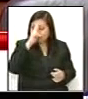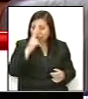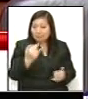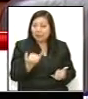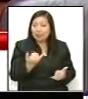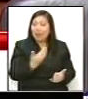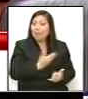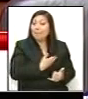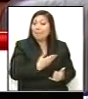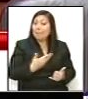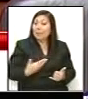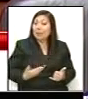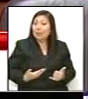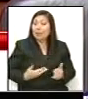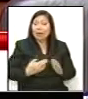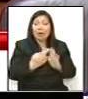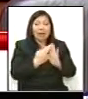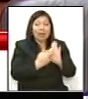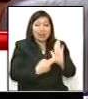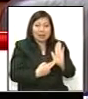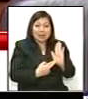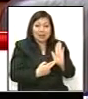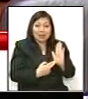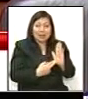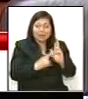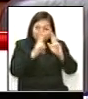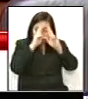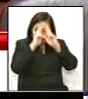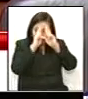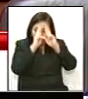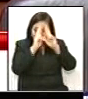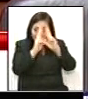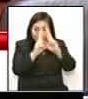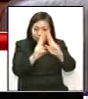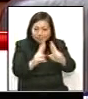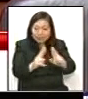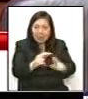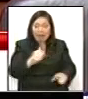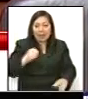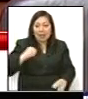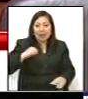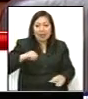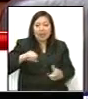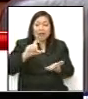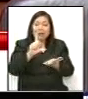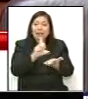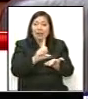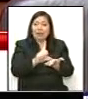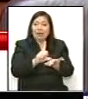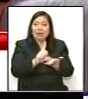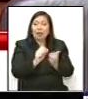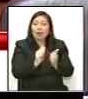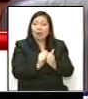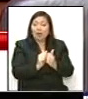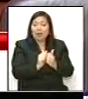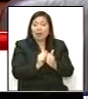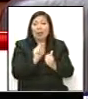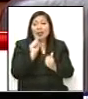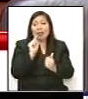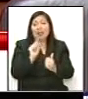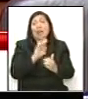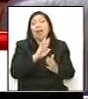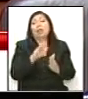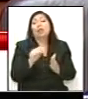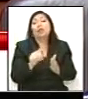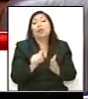El presidente de la República rinde homenaje al alcalde de Lima y con él a